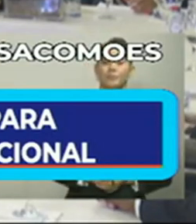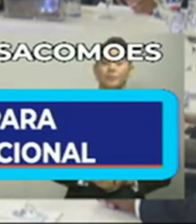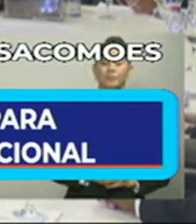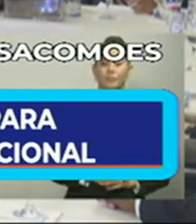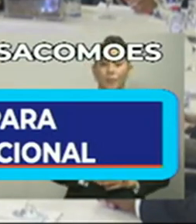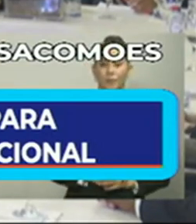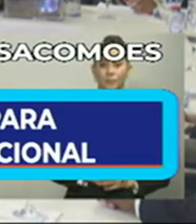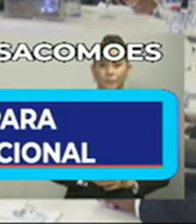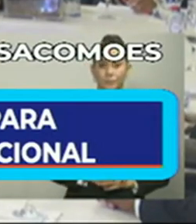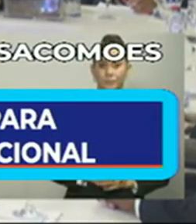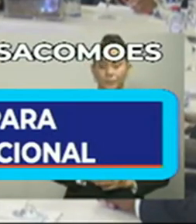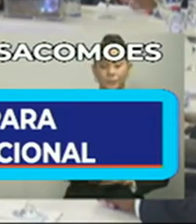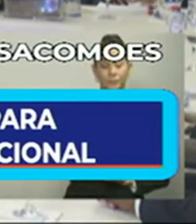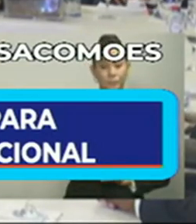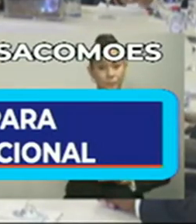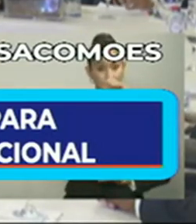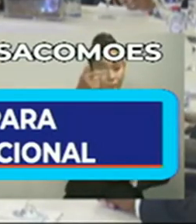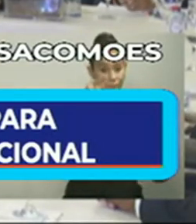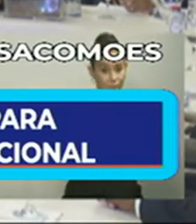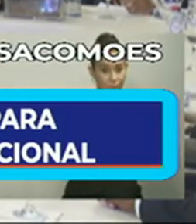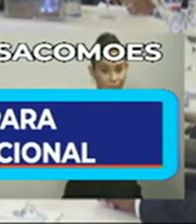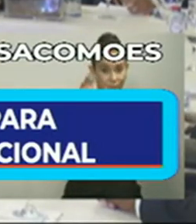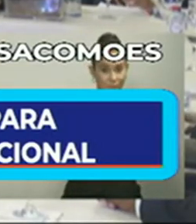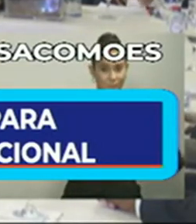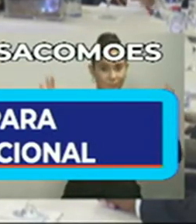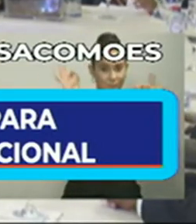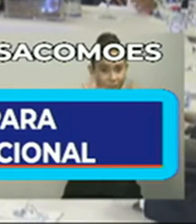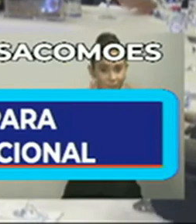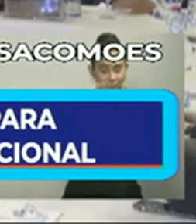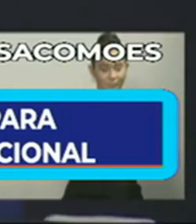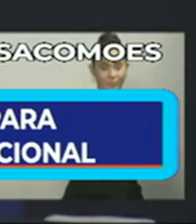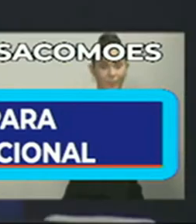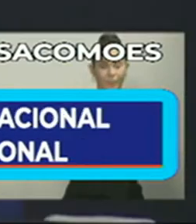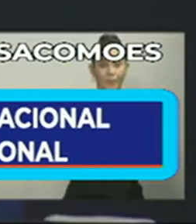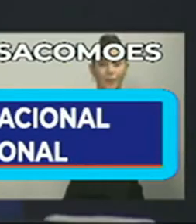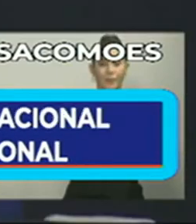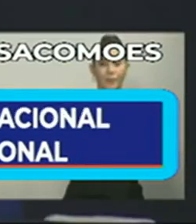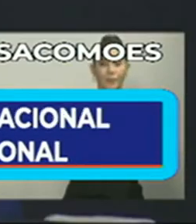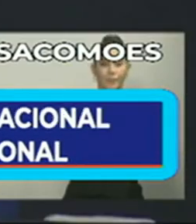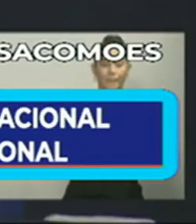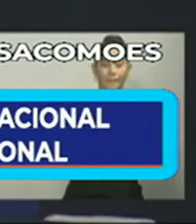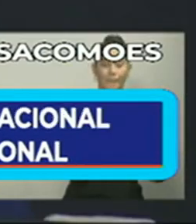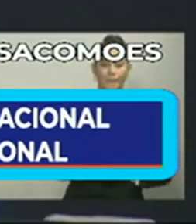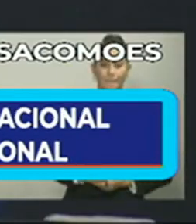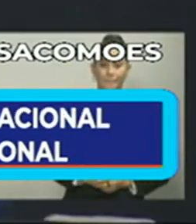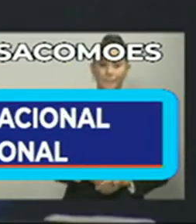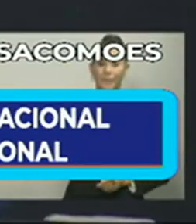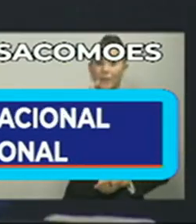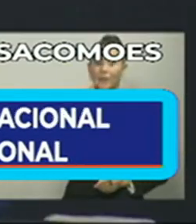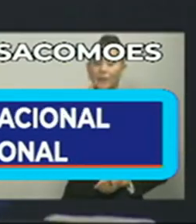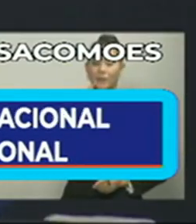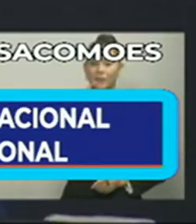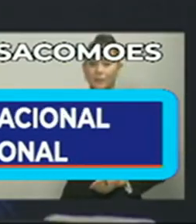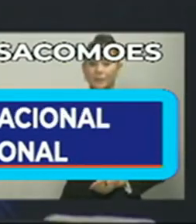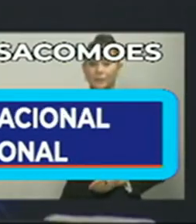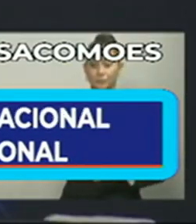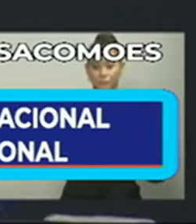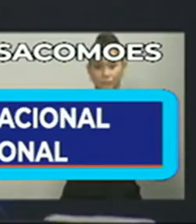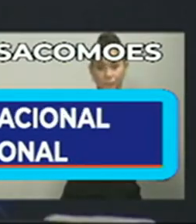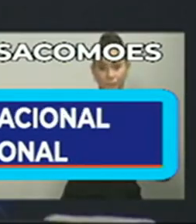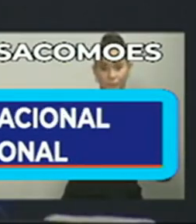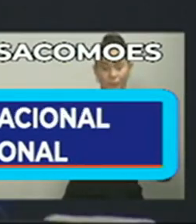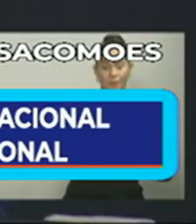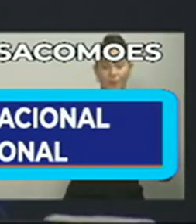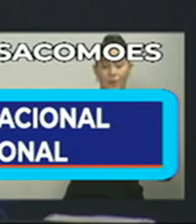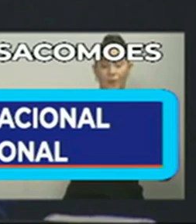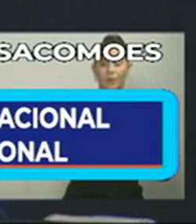Otro aspecto importante es que el decreto nos encomendó la revisión y